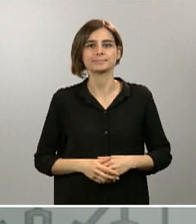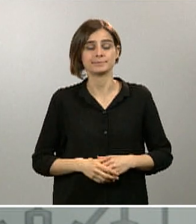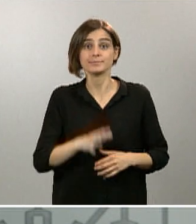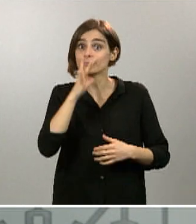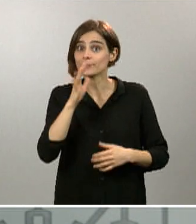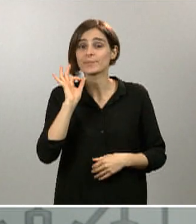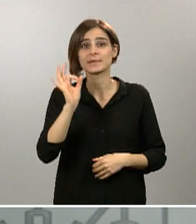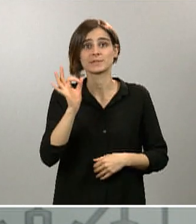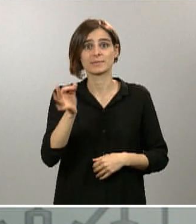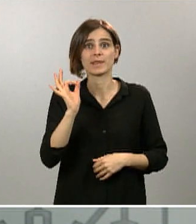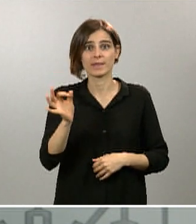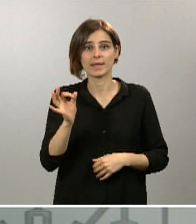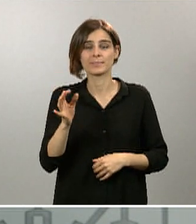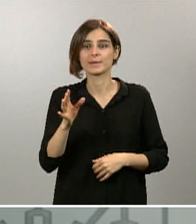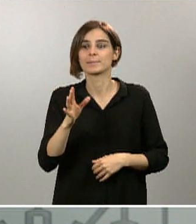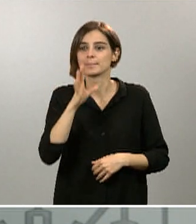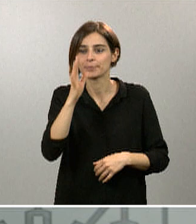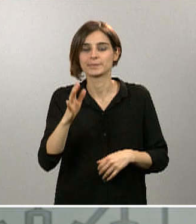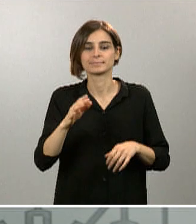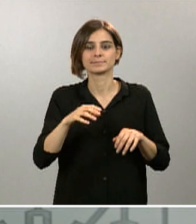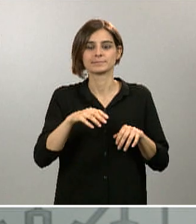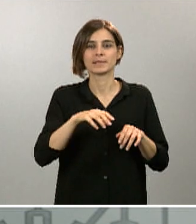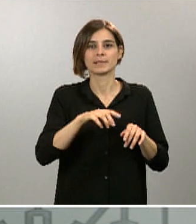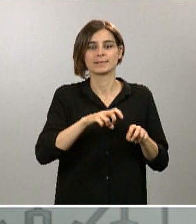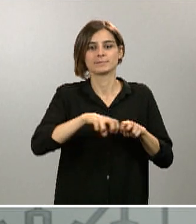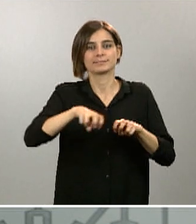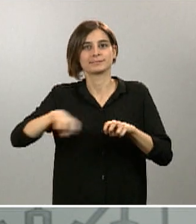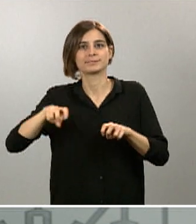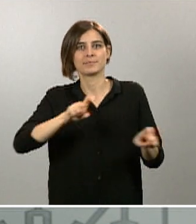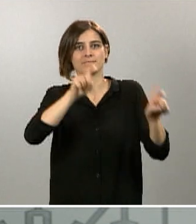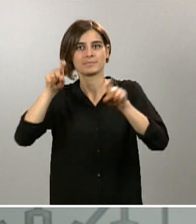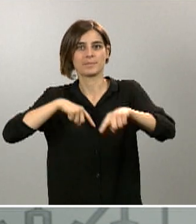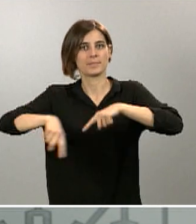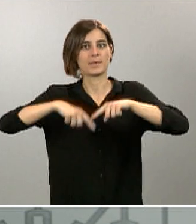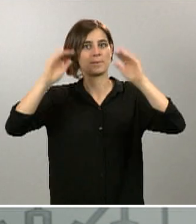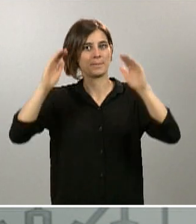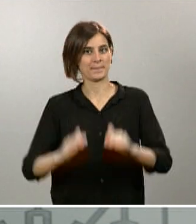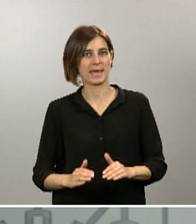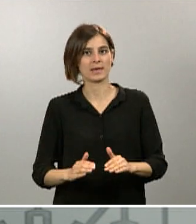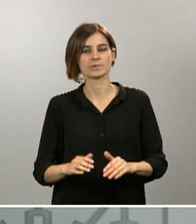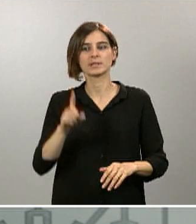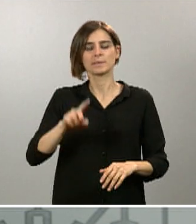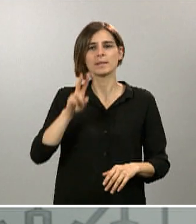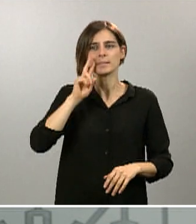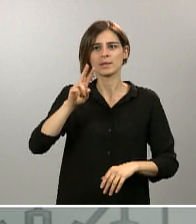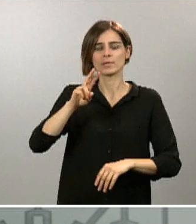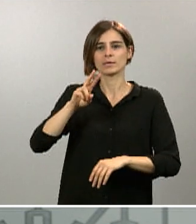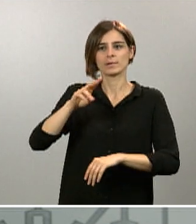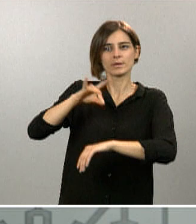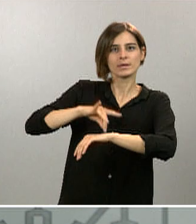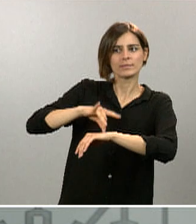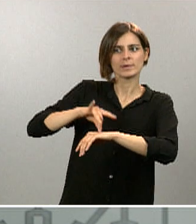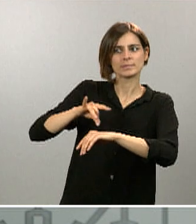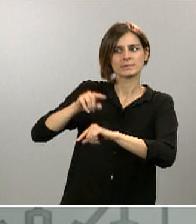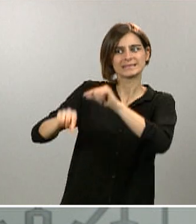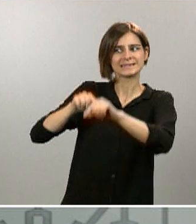las restricciones de movilidad y por el número de casos que tenemos, puede haber a lo mejor un número menor de donantes. Esto es una cuestión que tiene que